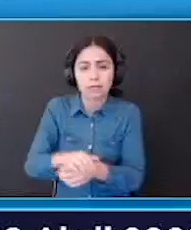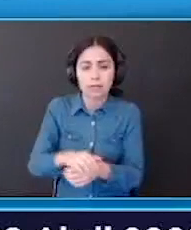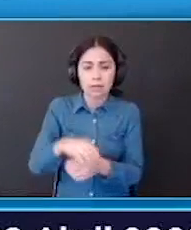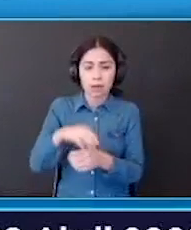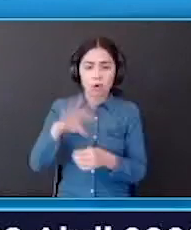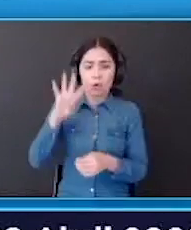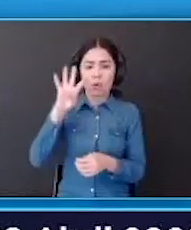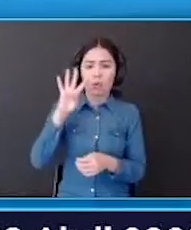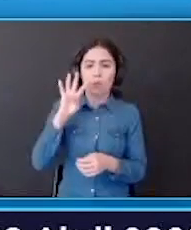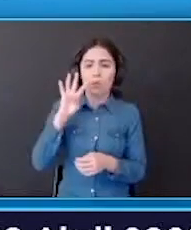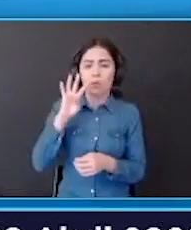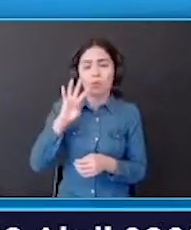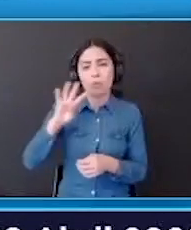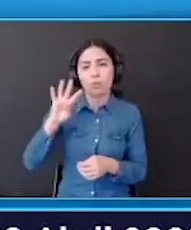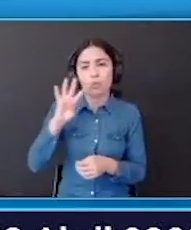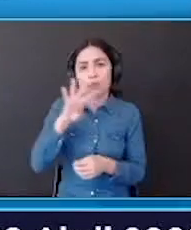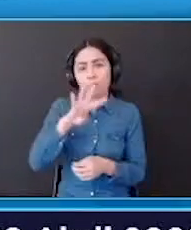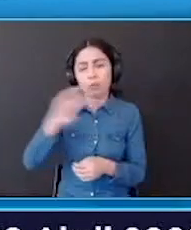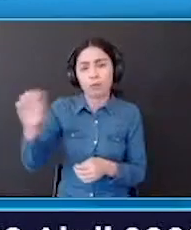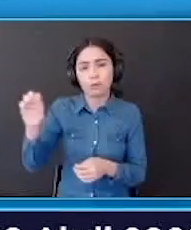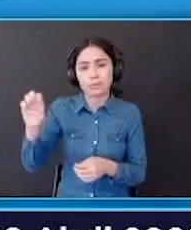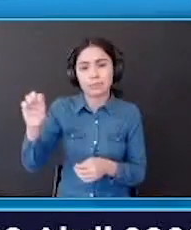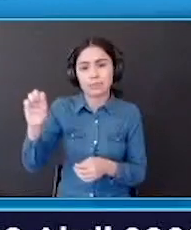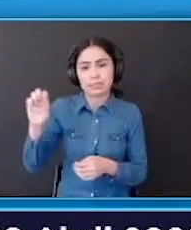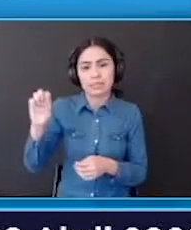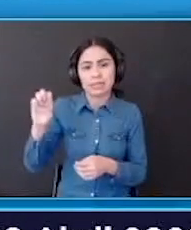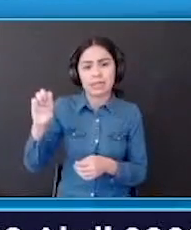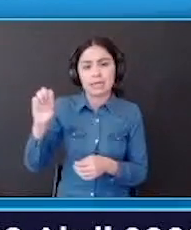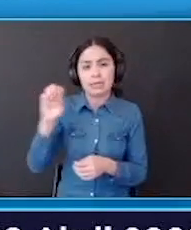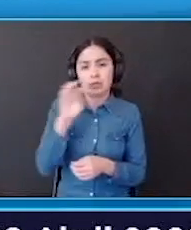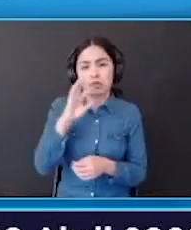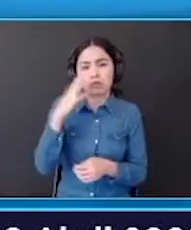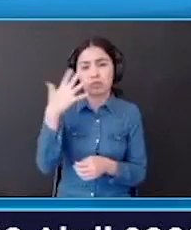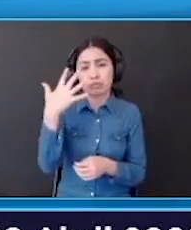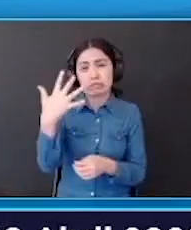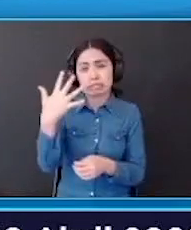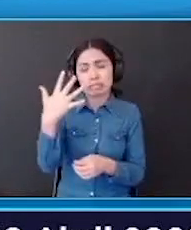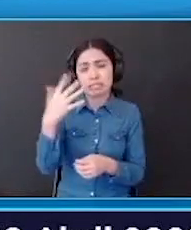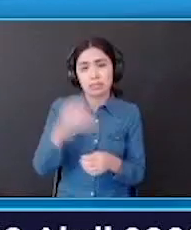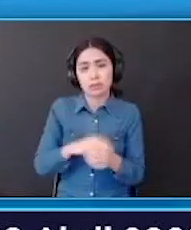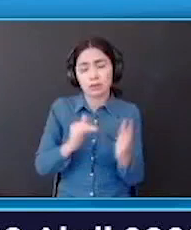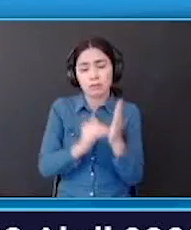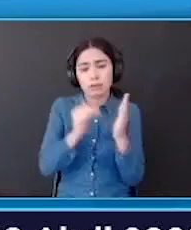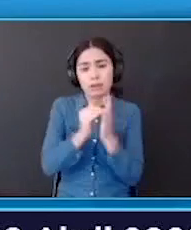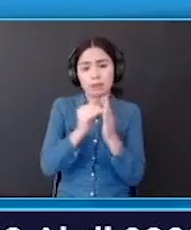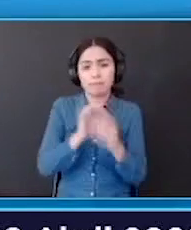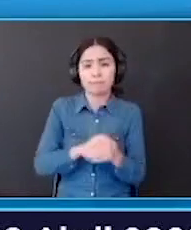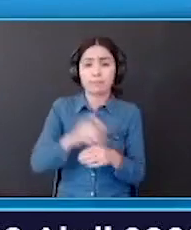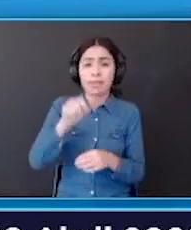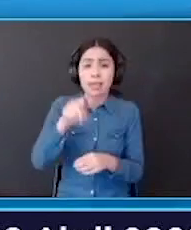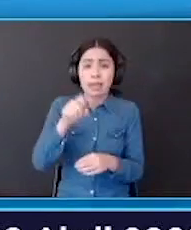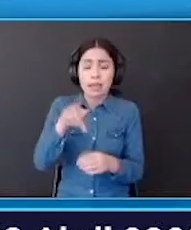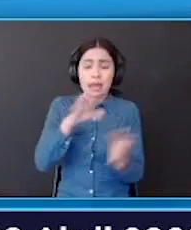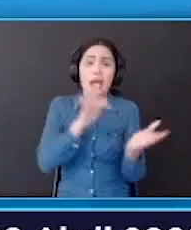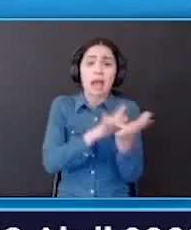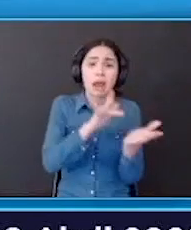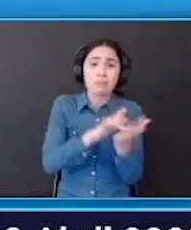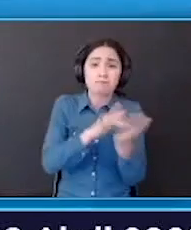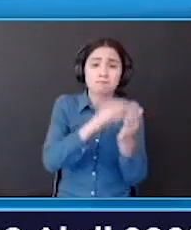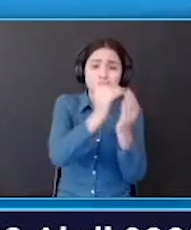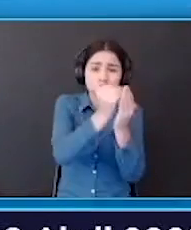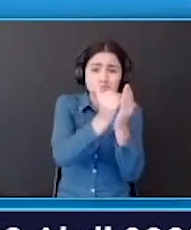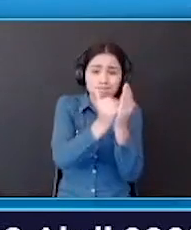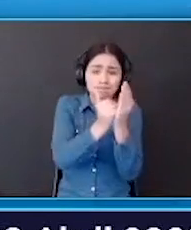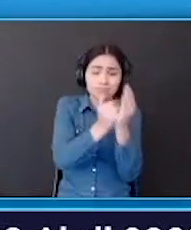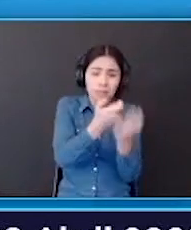millones de pesos, un programa de descuentos en trámites, bonificaciones de